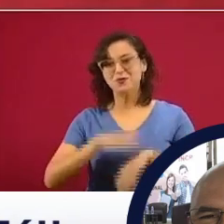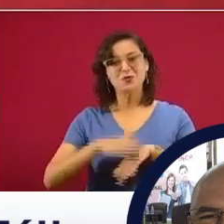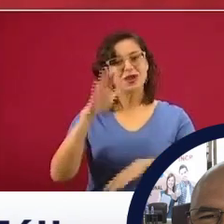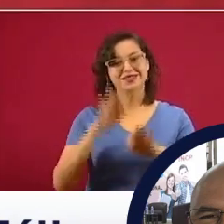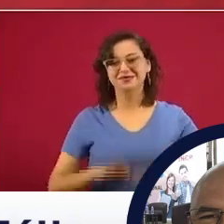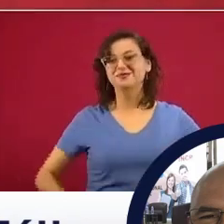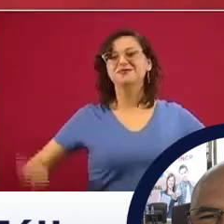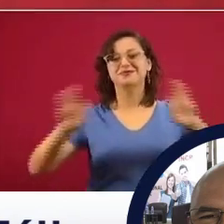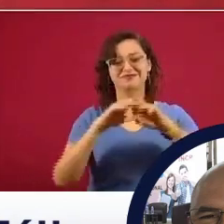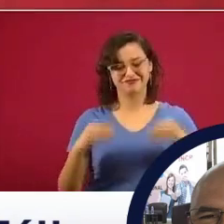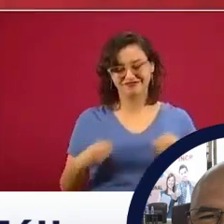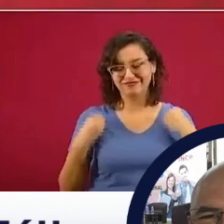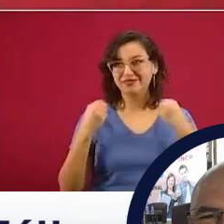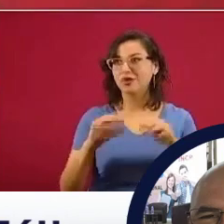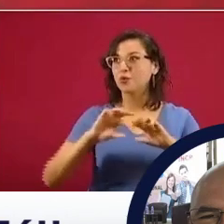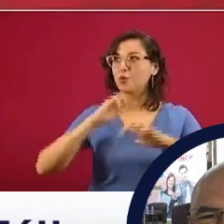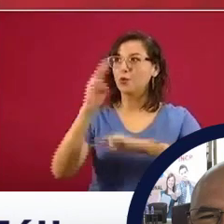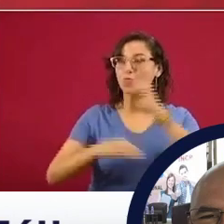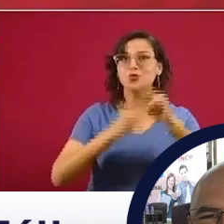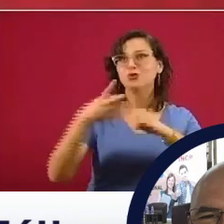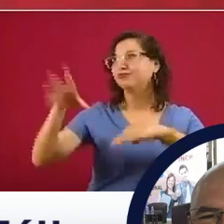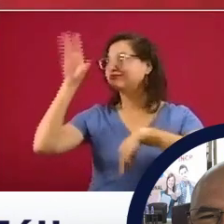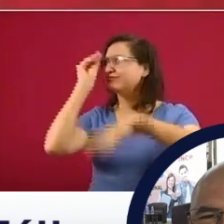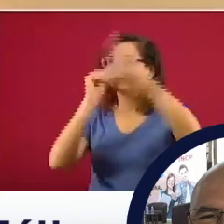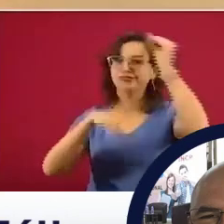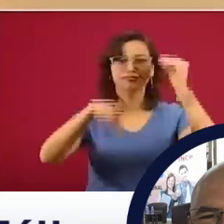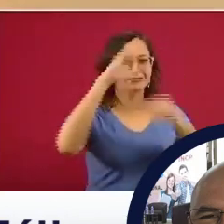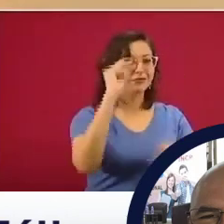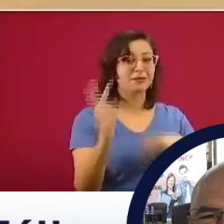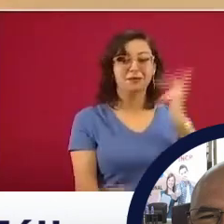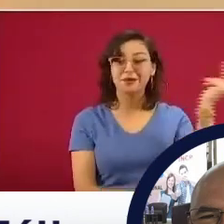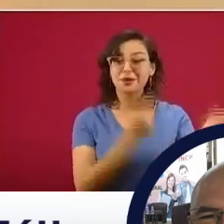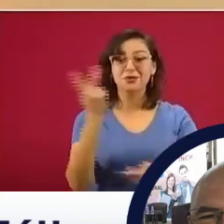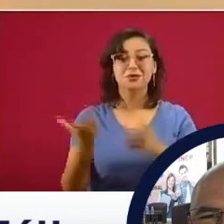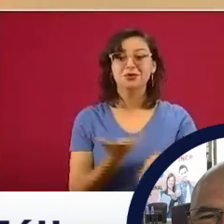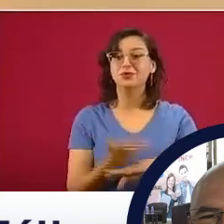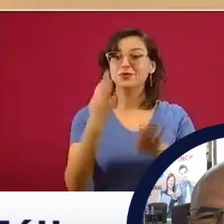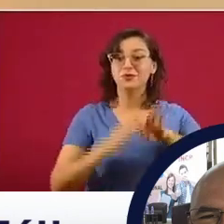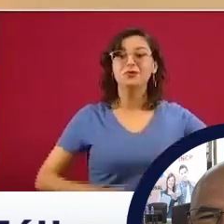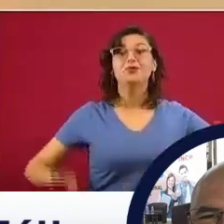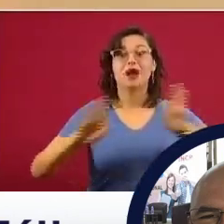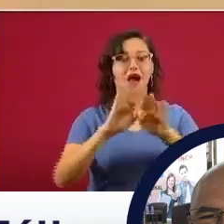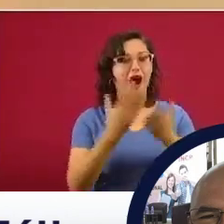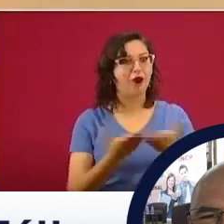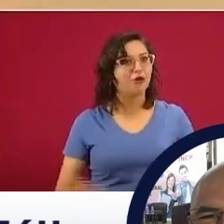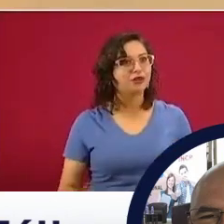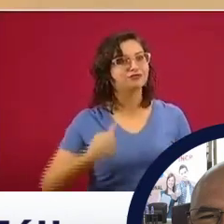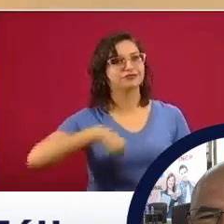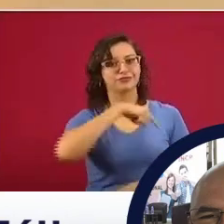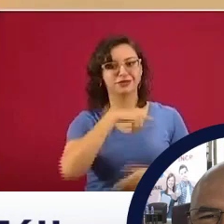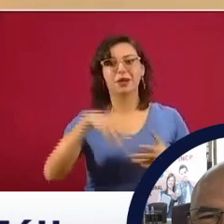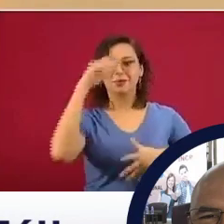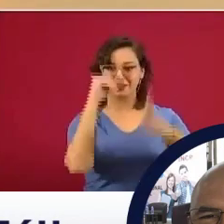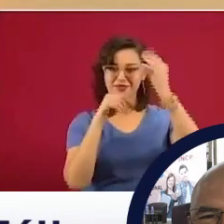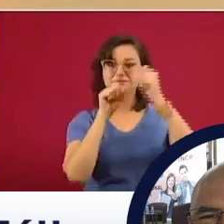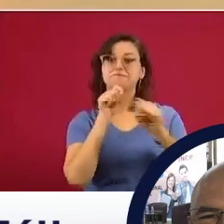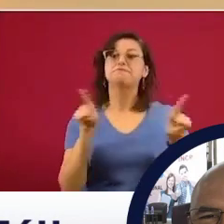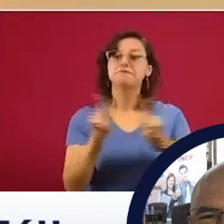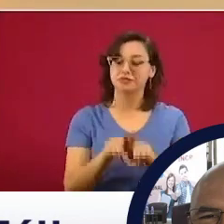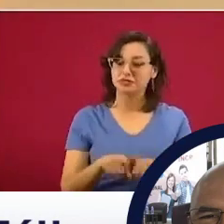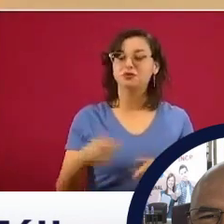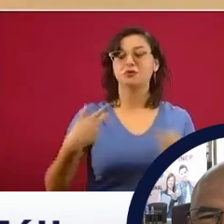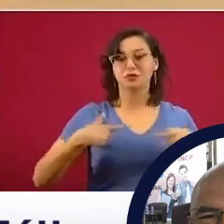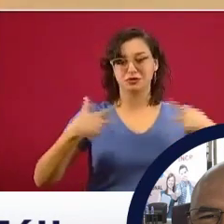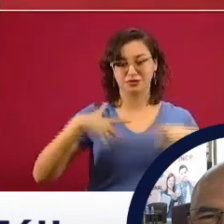un gasto tremendísimo cada vez que hay una asamblea, porque son en diferentes ciudades y las conferencias podrían